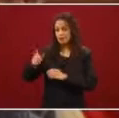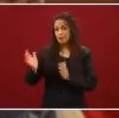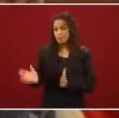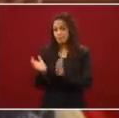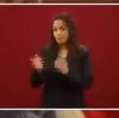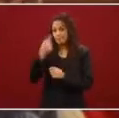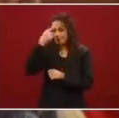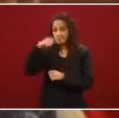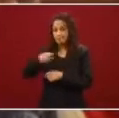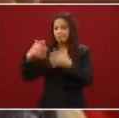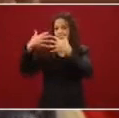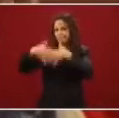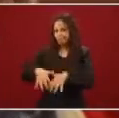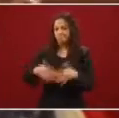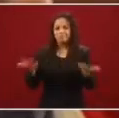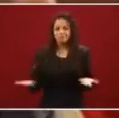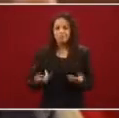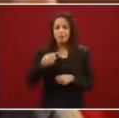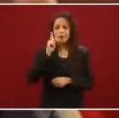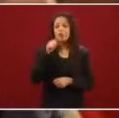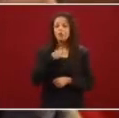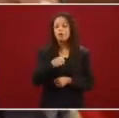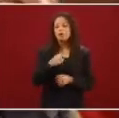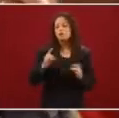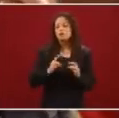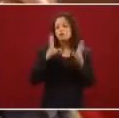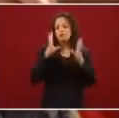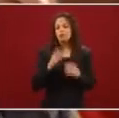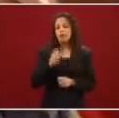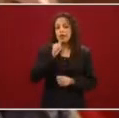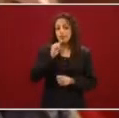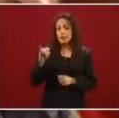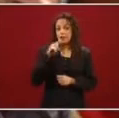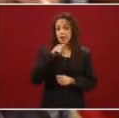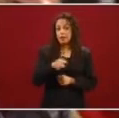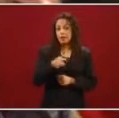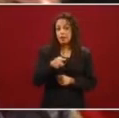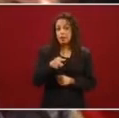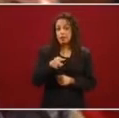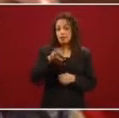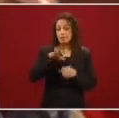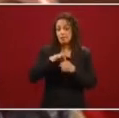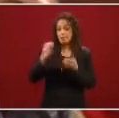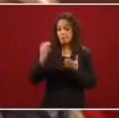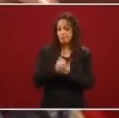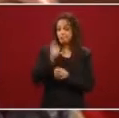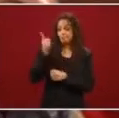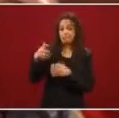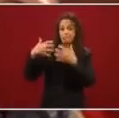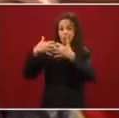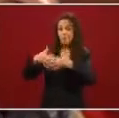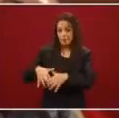inversión, pero sobre todo, en caso de que resultara a favor de la empresa que siguiera la construcción, ¿cuál va a ser el mecanismo